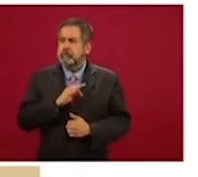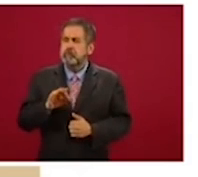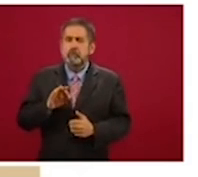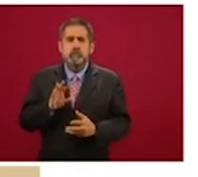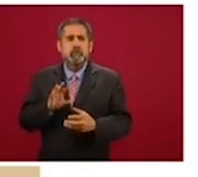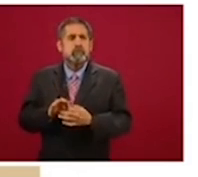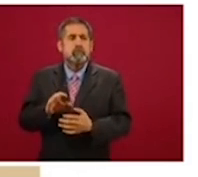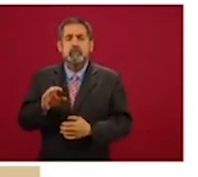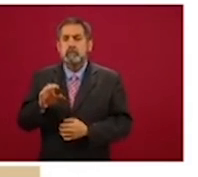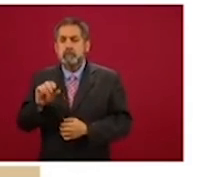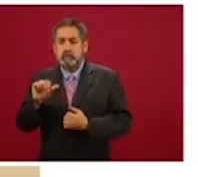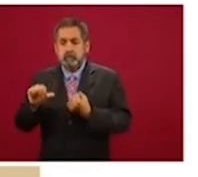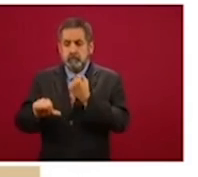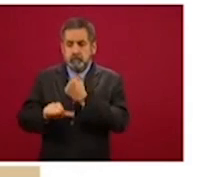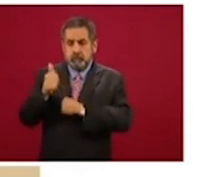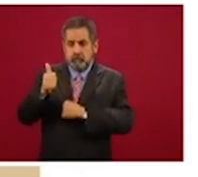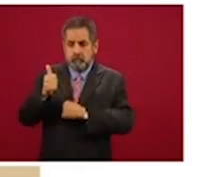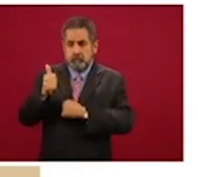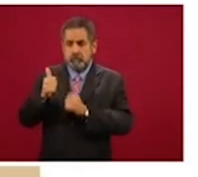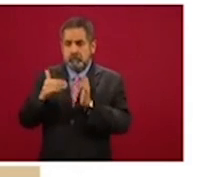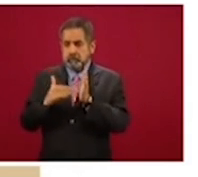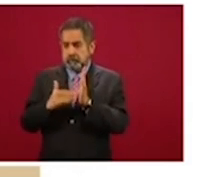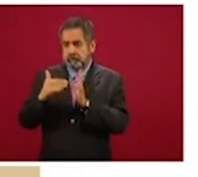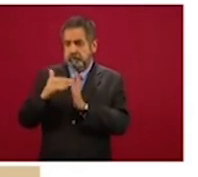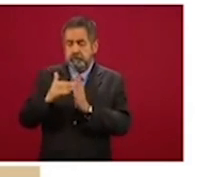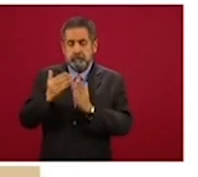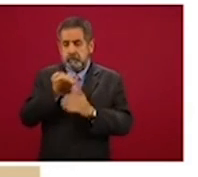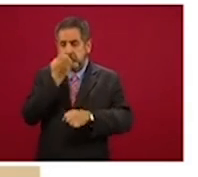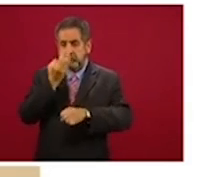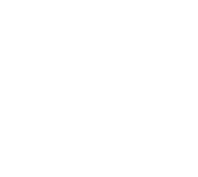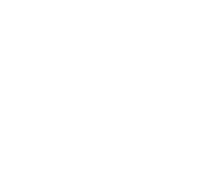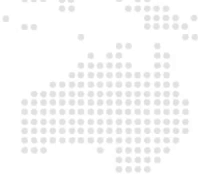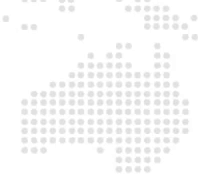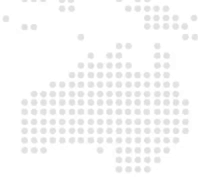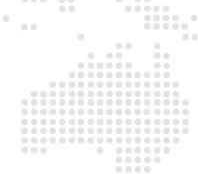millones de estudiantes